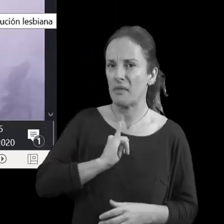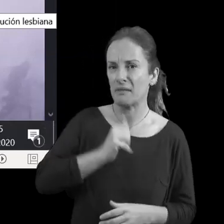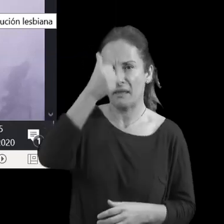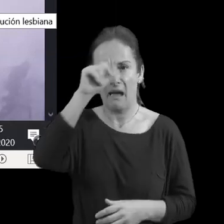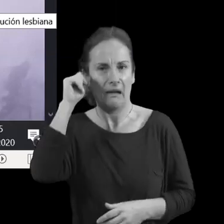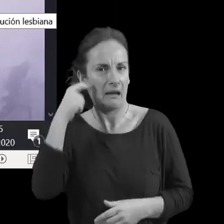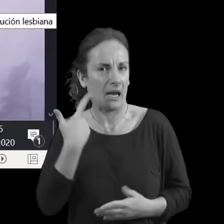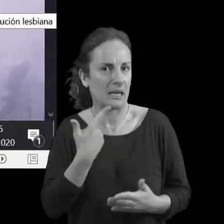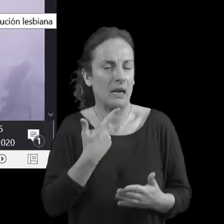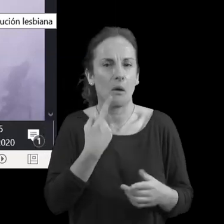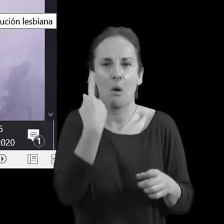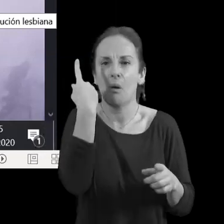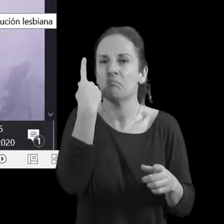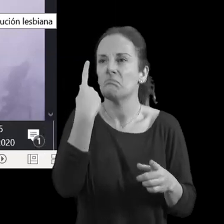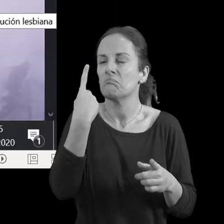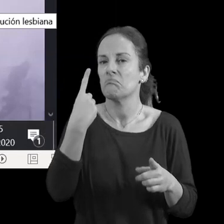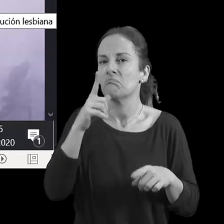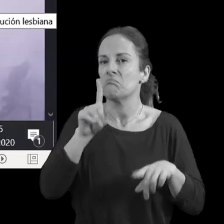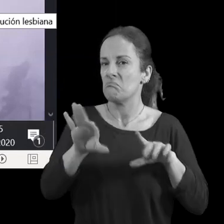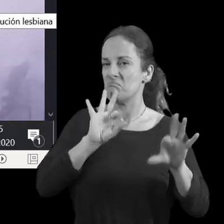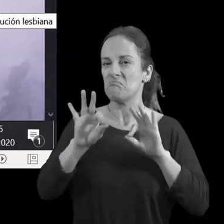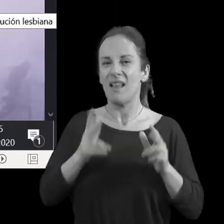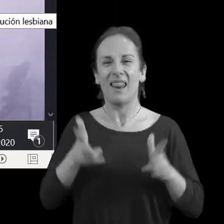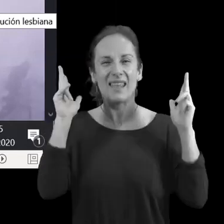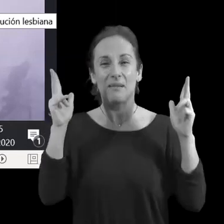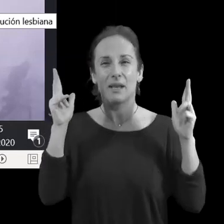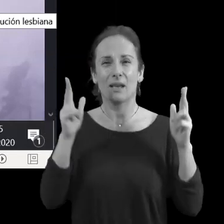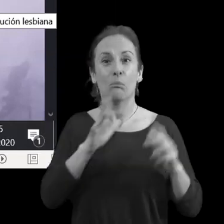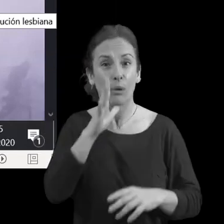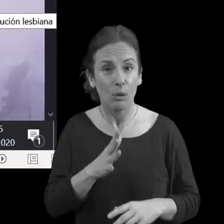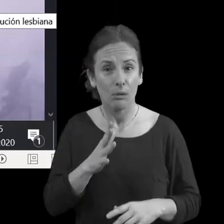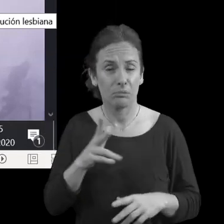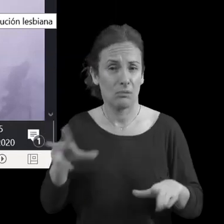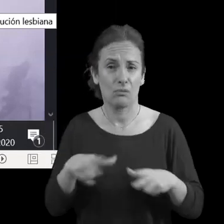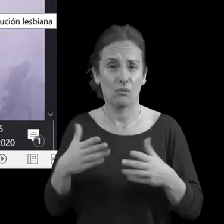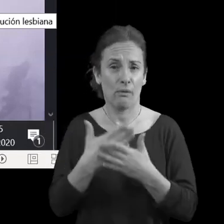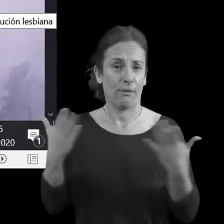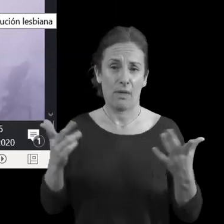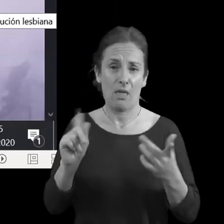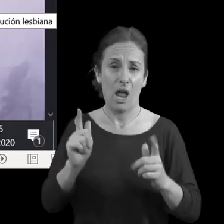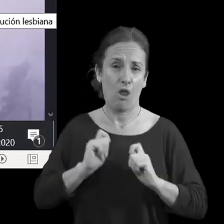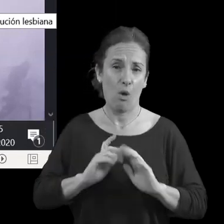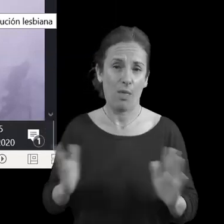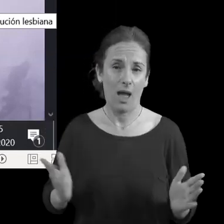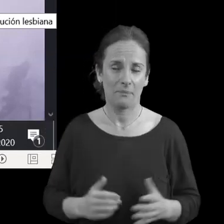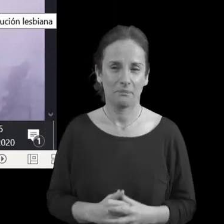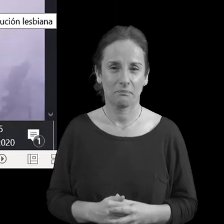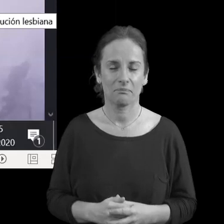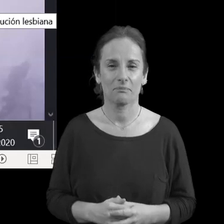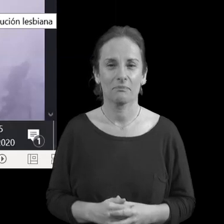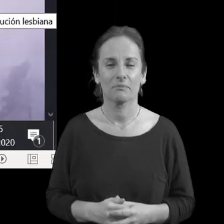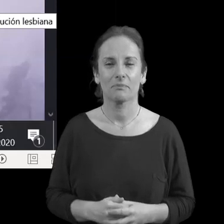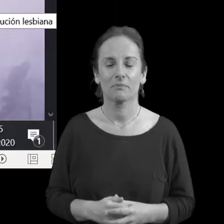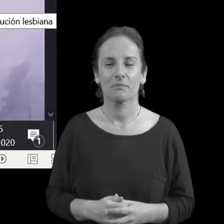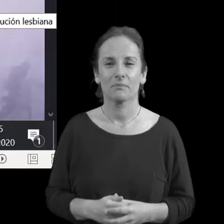y expresiones de género de manera pues, sí, más libre, más feliz, ¿no? Creo que, fijaos, por ejemplo, aquí quería hacer